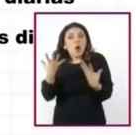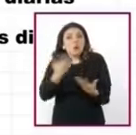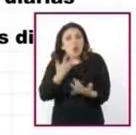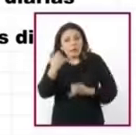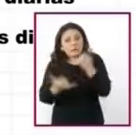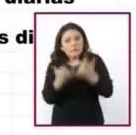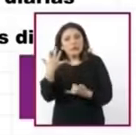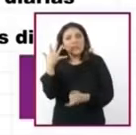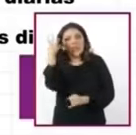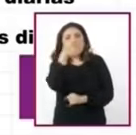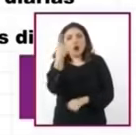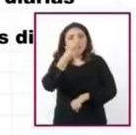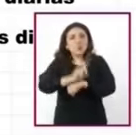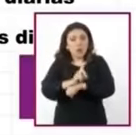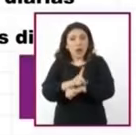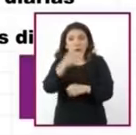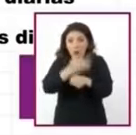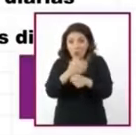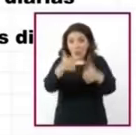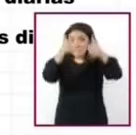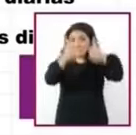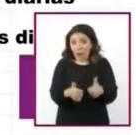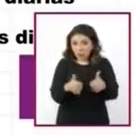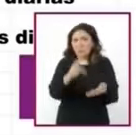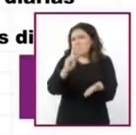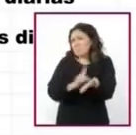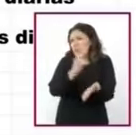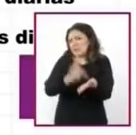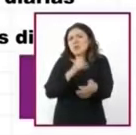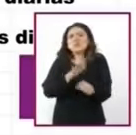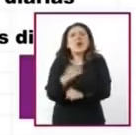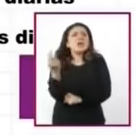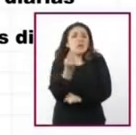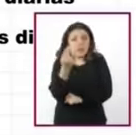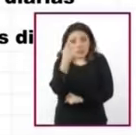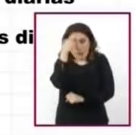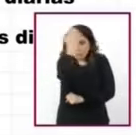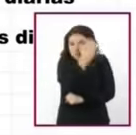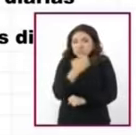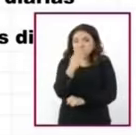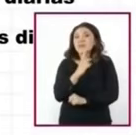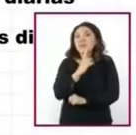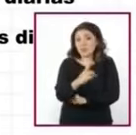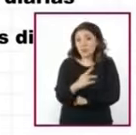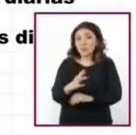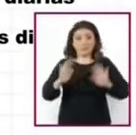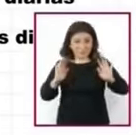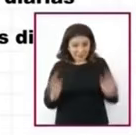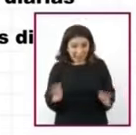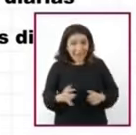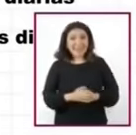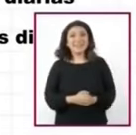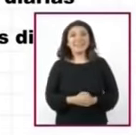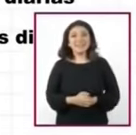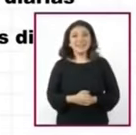horas diarias? Pausa el video las veces que sea necesario. ¿Listo?